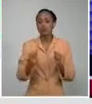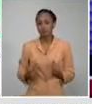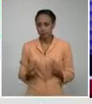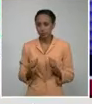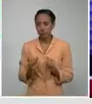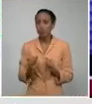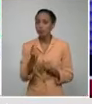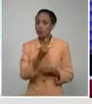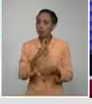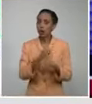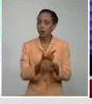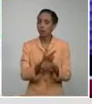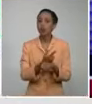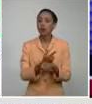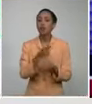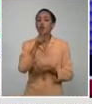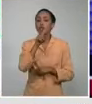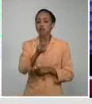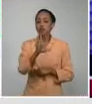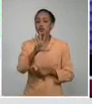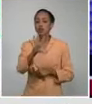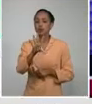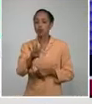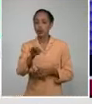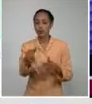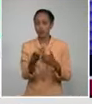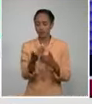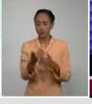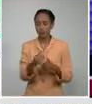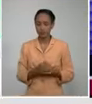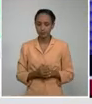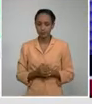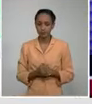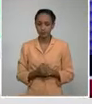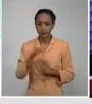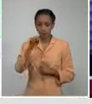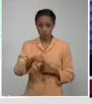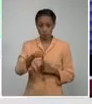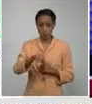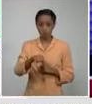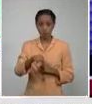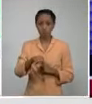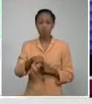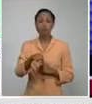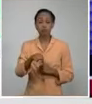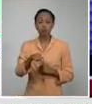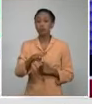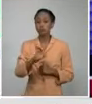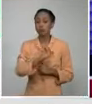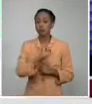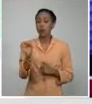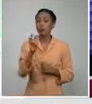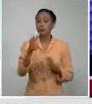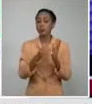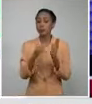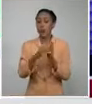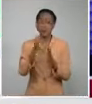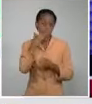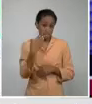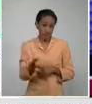demoramos 254 días. Y llegamos hoy a los 3 millones, a más de